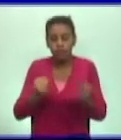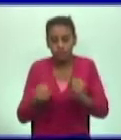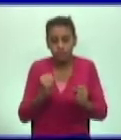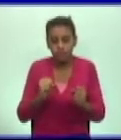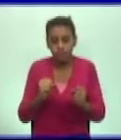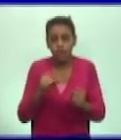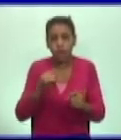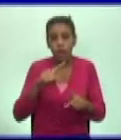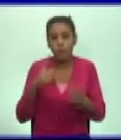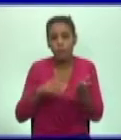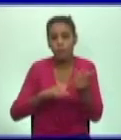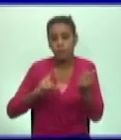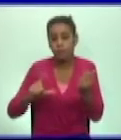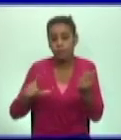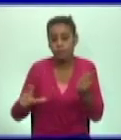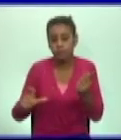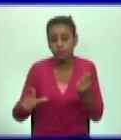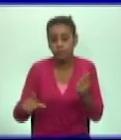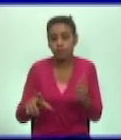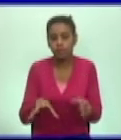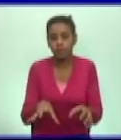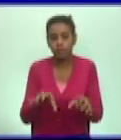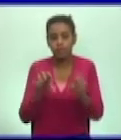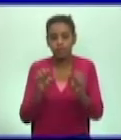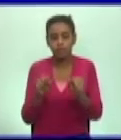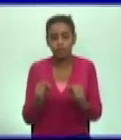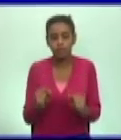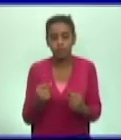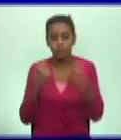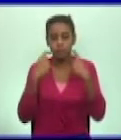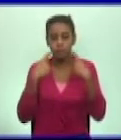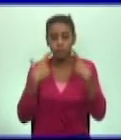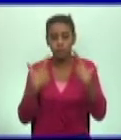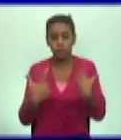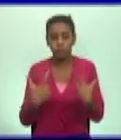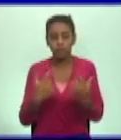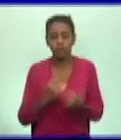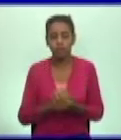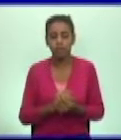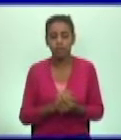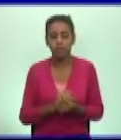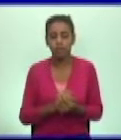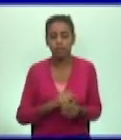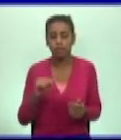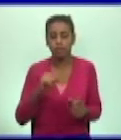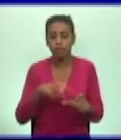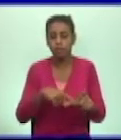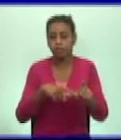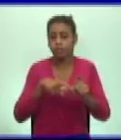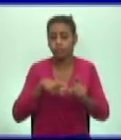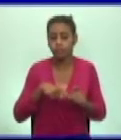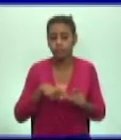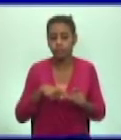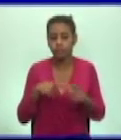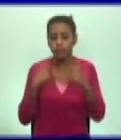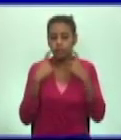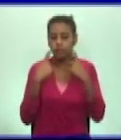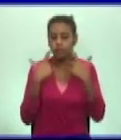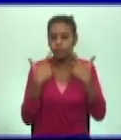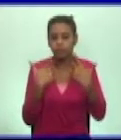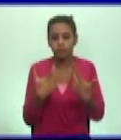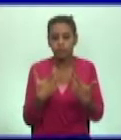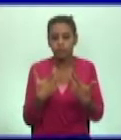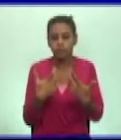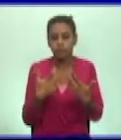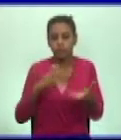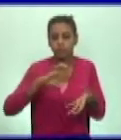papel protagónico en la lucha en contra de ese antifascismo. Por tanto, el comunismo va a tener también un elemento de vital importancia y de manera